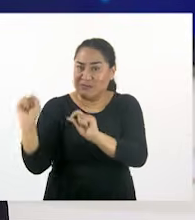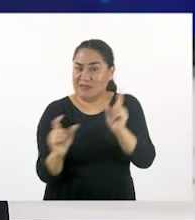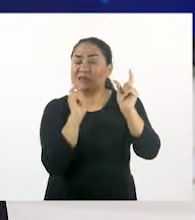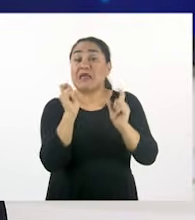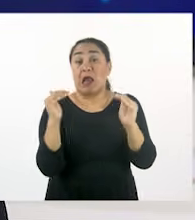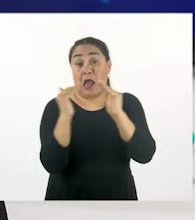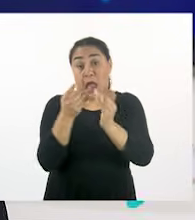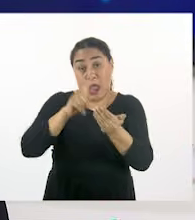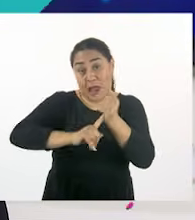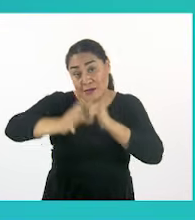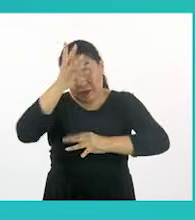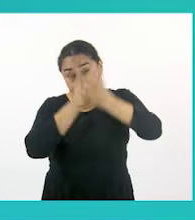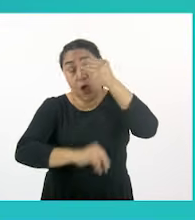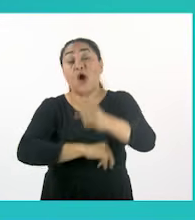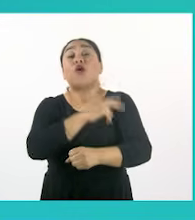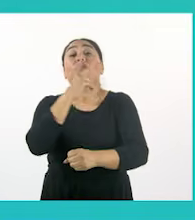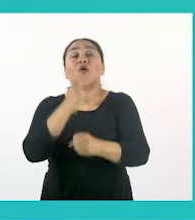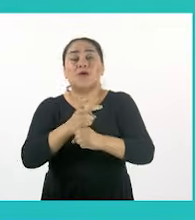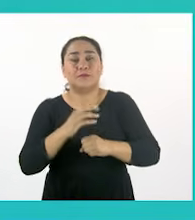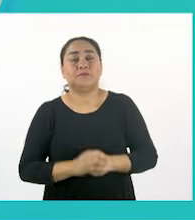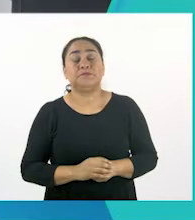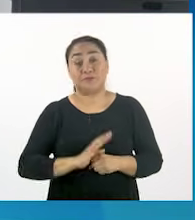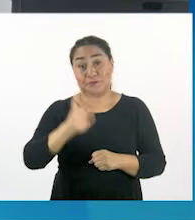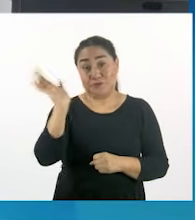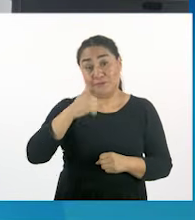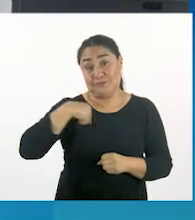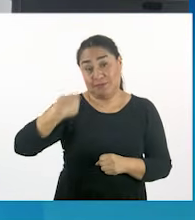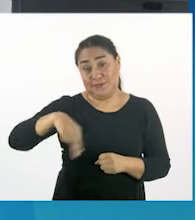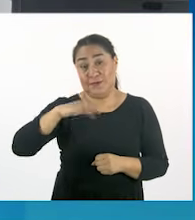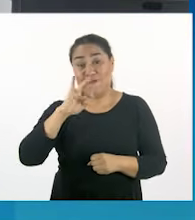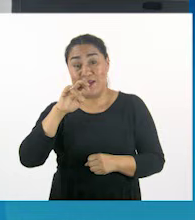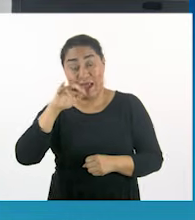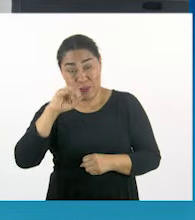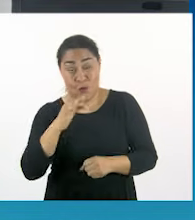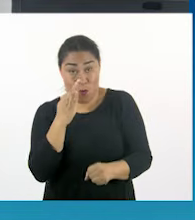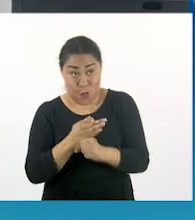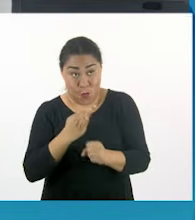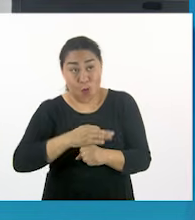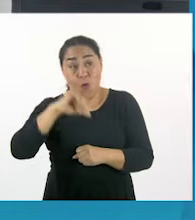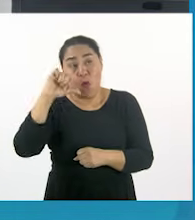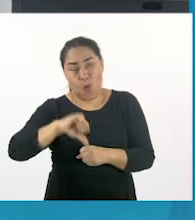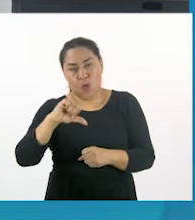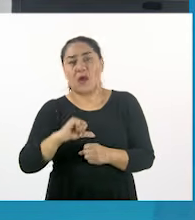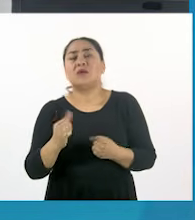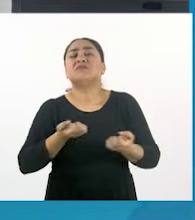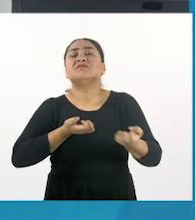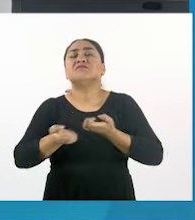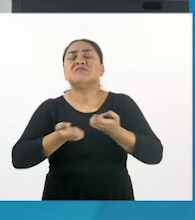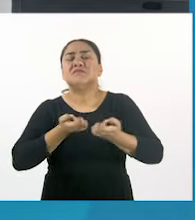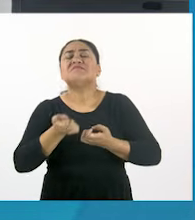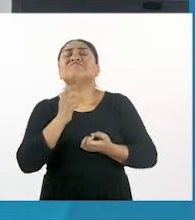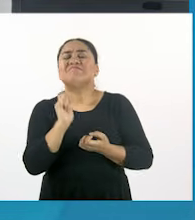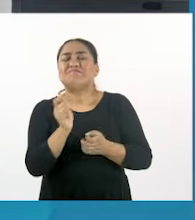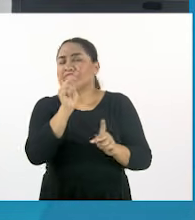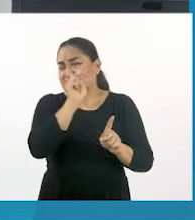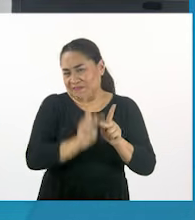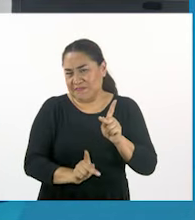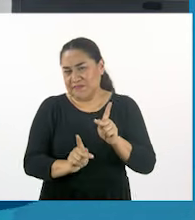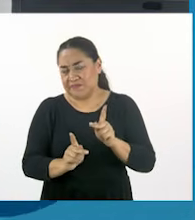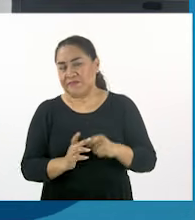Aprenden Casa 2. Hola, mi nombre es Fernando Mejía y en esta ocasión vamos a trabajar una pausa activa